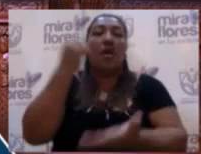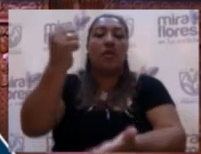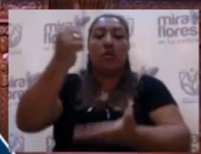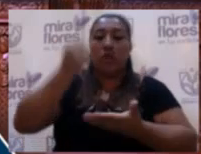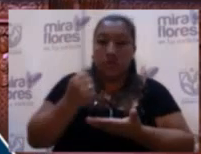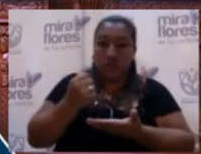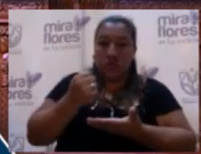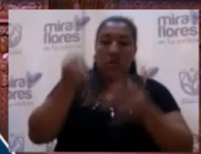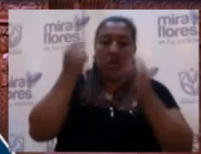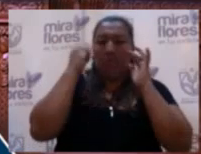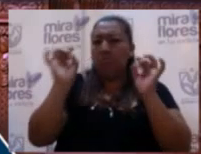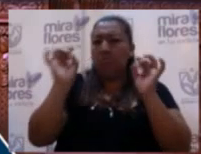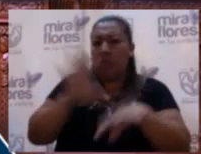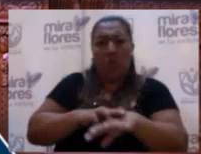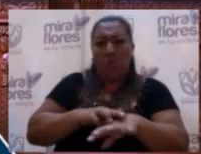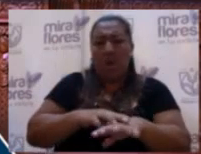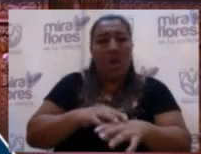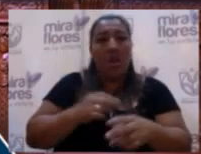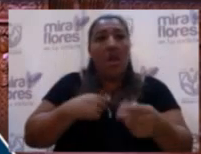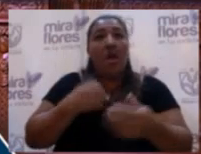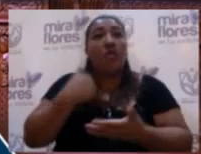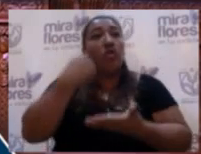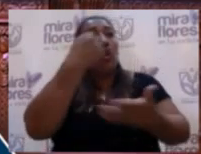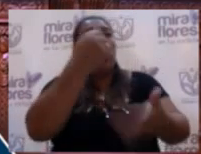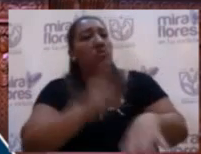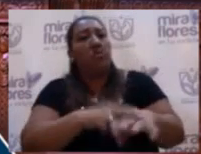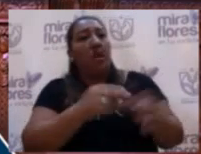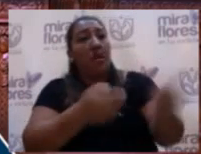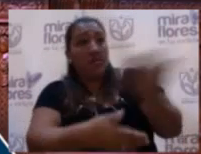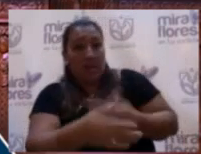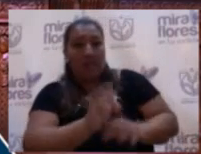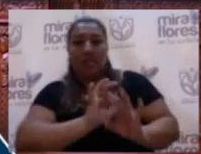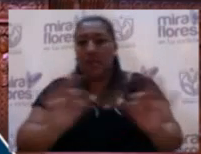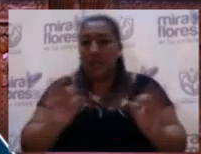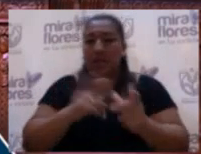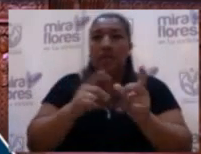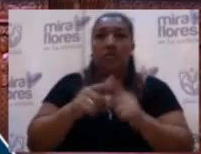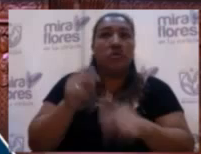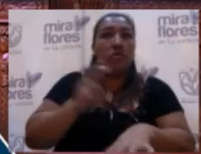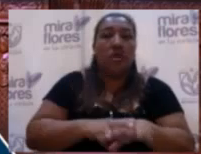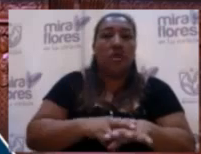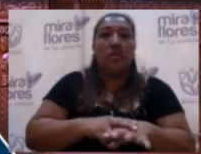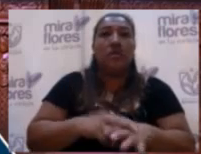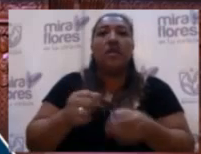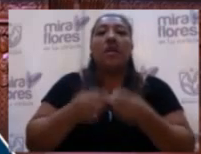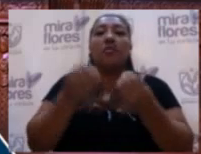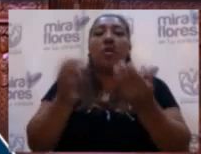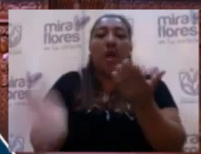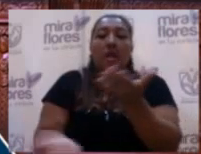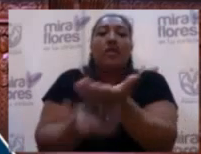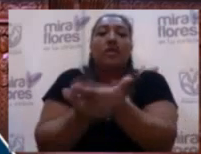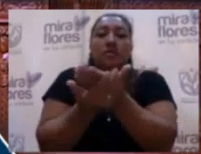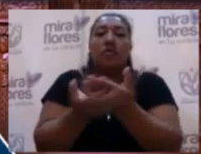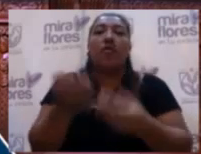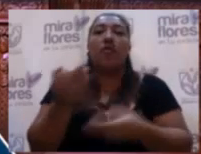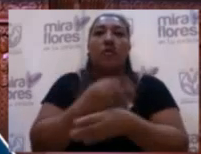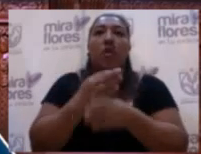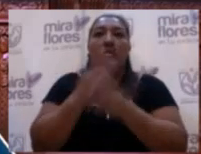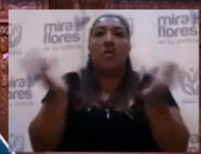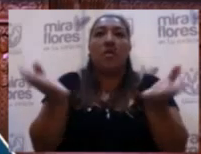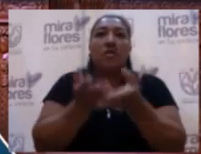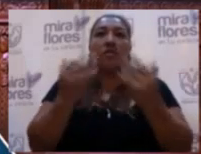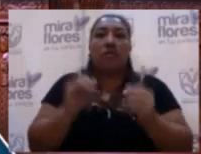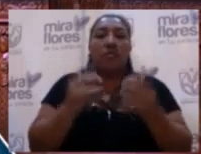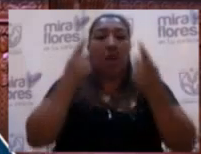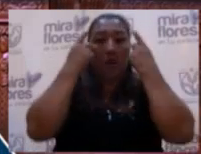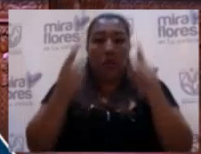donación desinteresada y sin ninguna contraprestación, de conformidad con la documentación sustentatoria que obra como anexo y que forma parte del presente